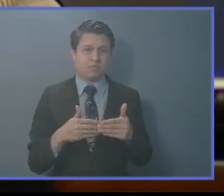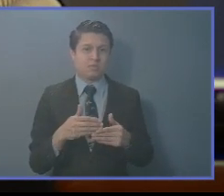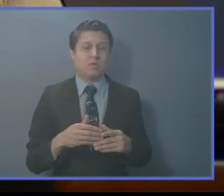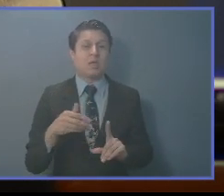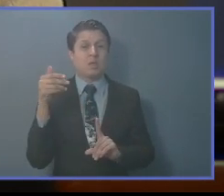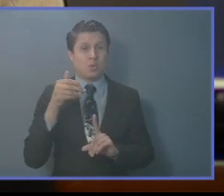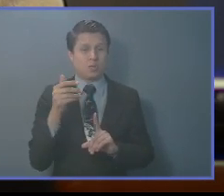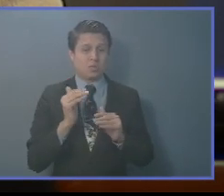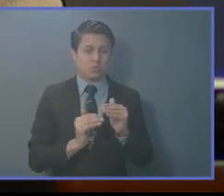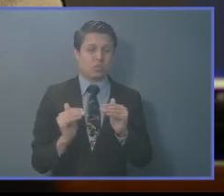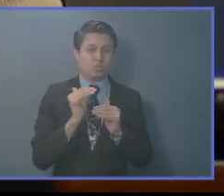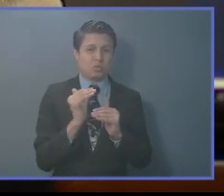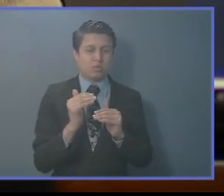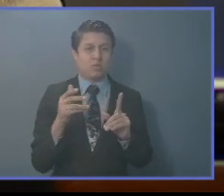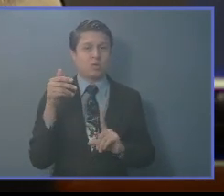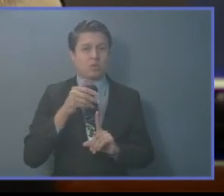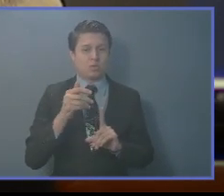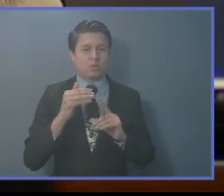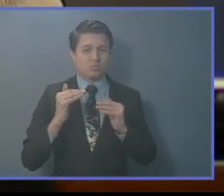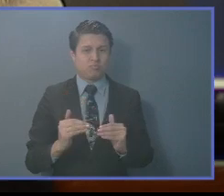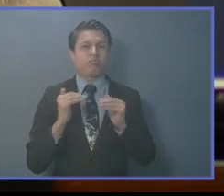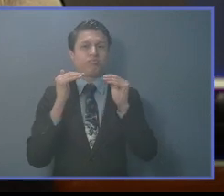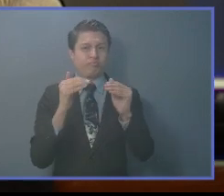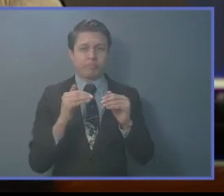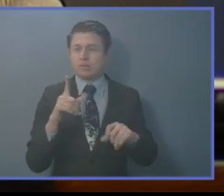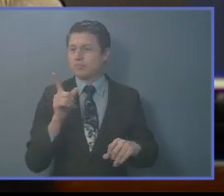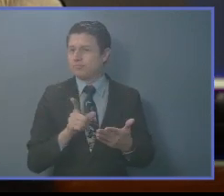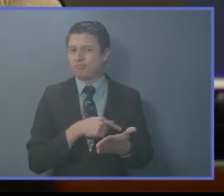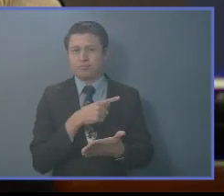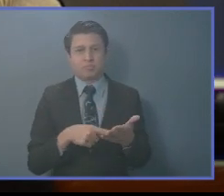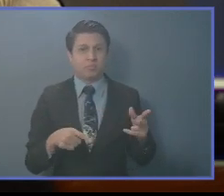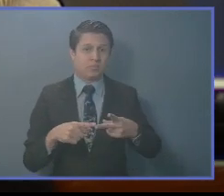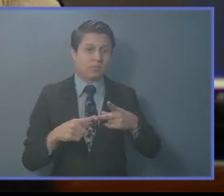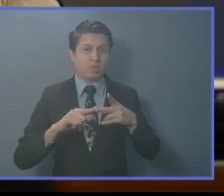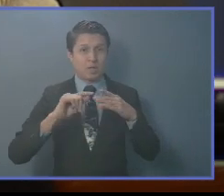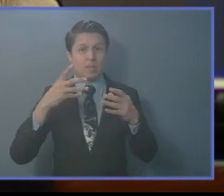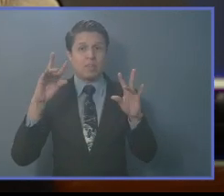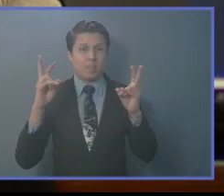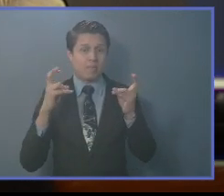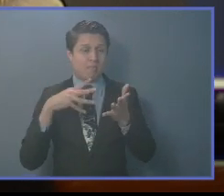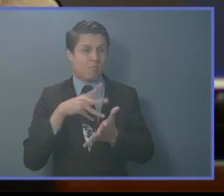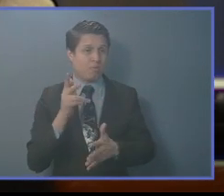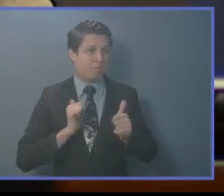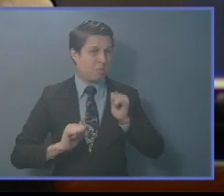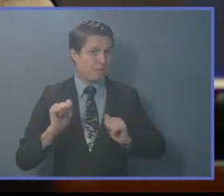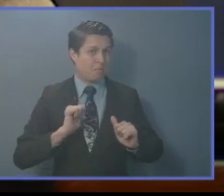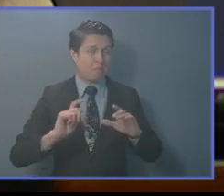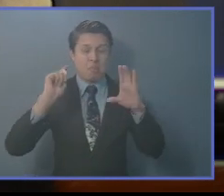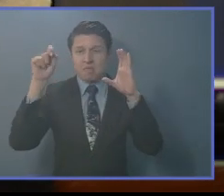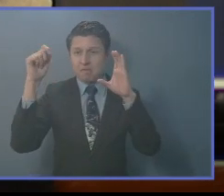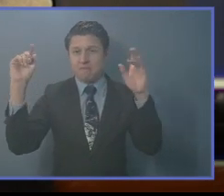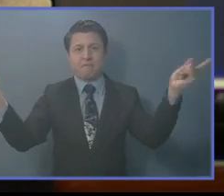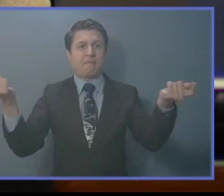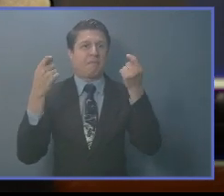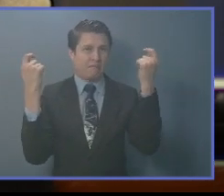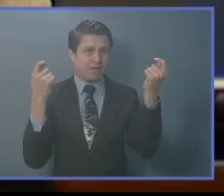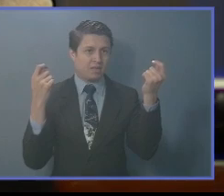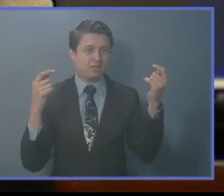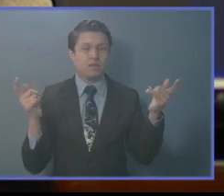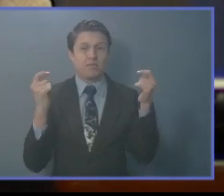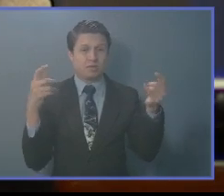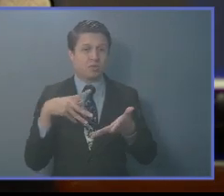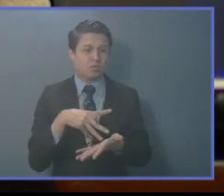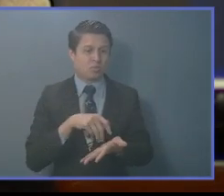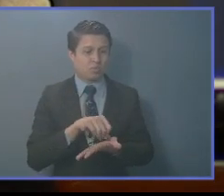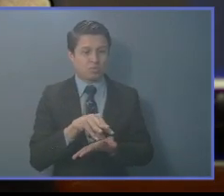superior, los espectáculos y eventos deportivos públicos, el transporte recreativo y turístico, ferias, fiestas patronales,